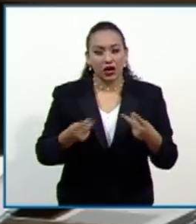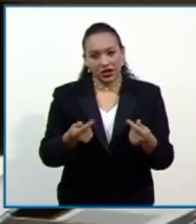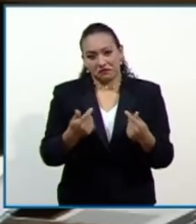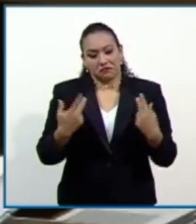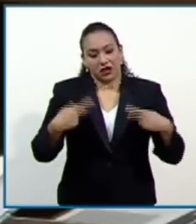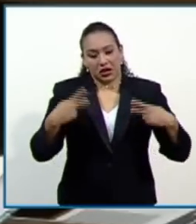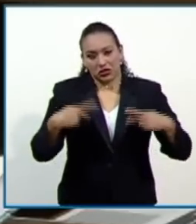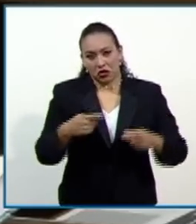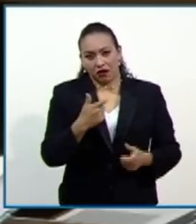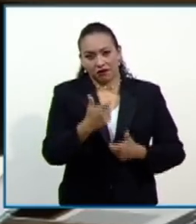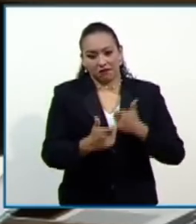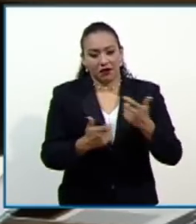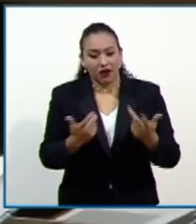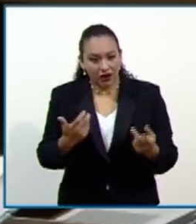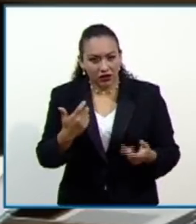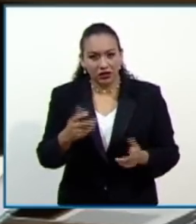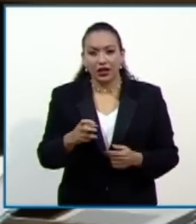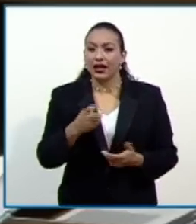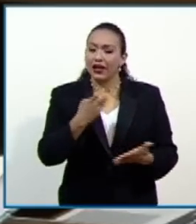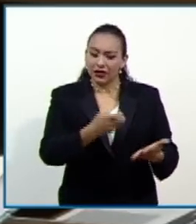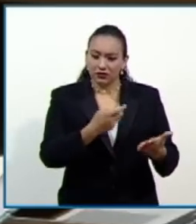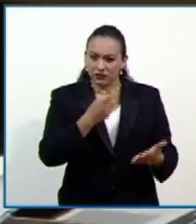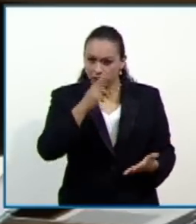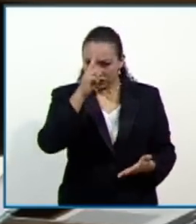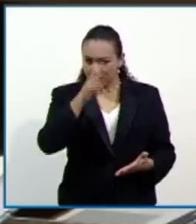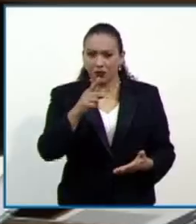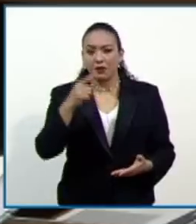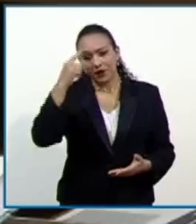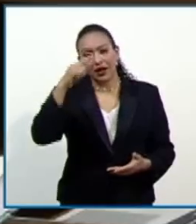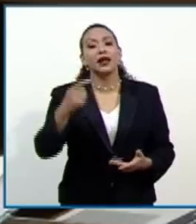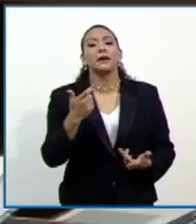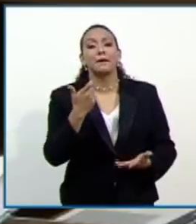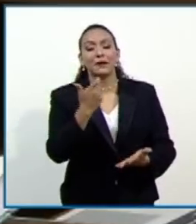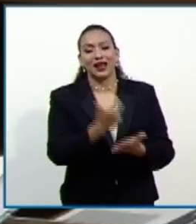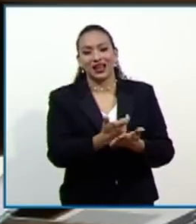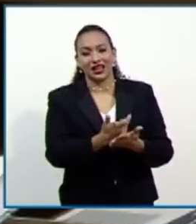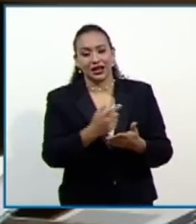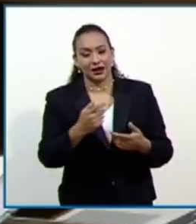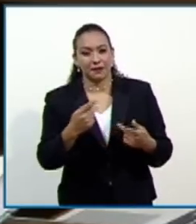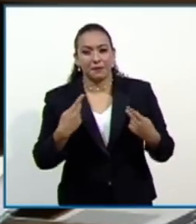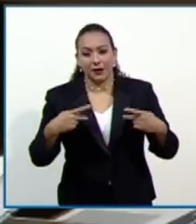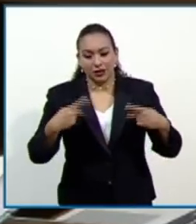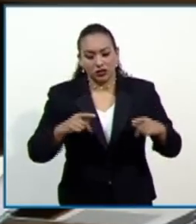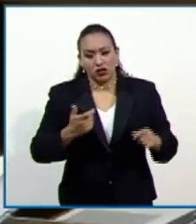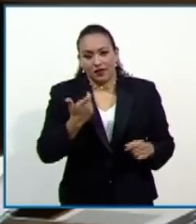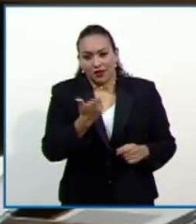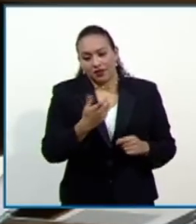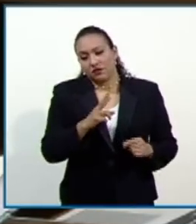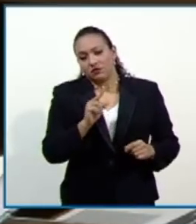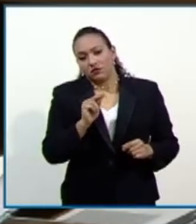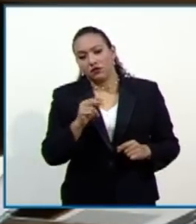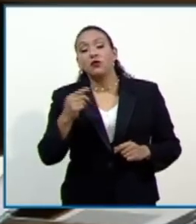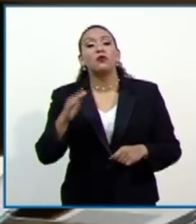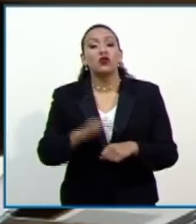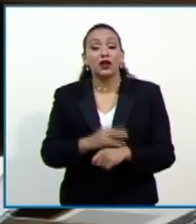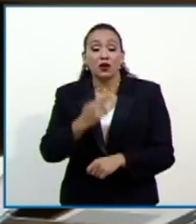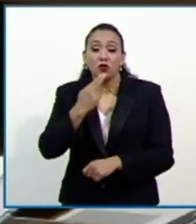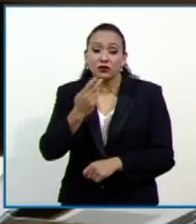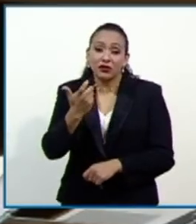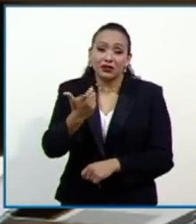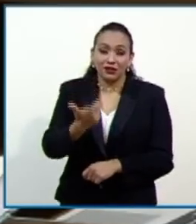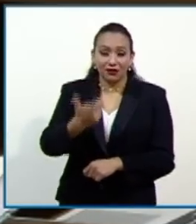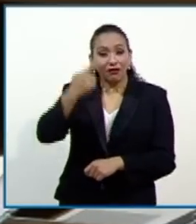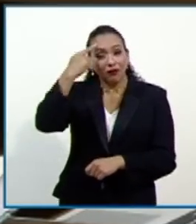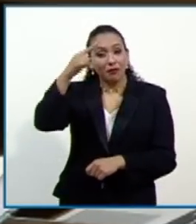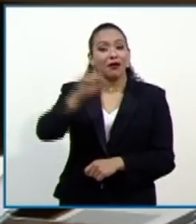personales, no vulnera la prohibición de la recepción de financiamiento privado en el marco de las campañas de las